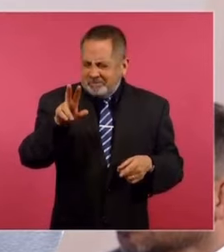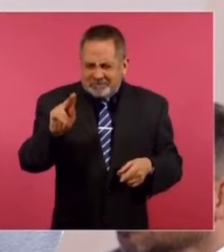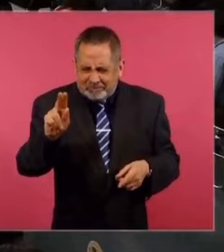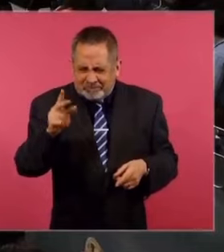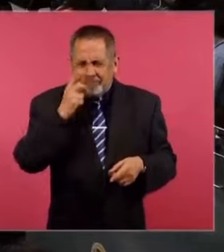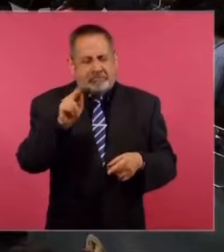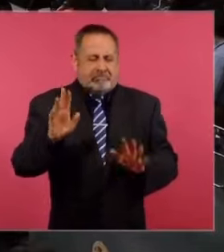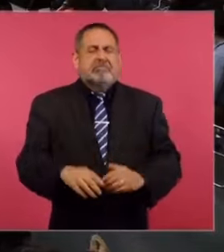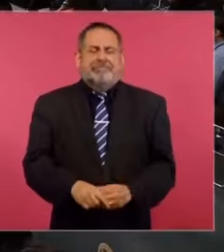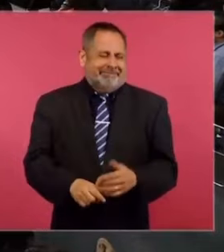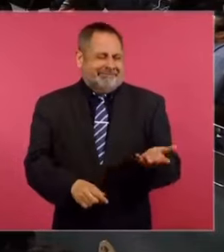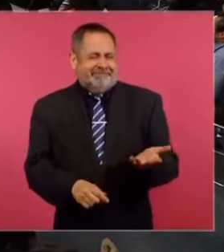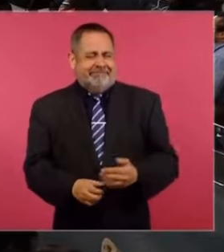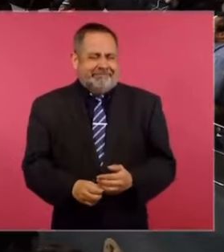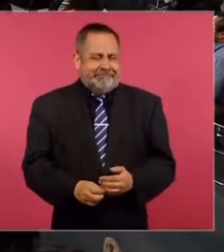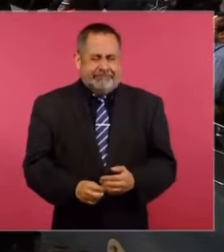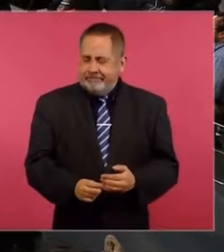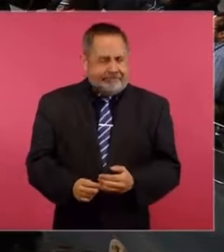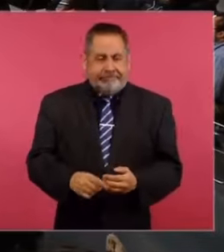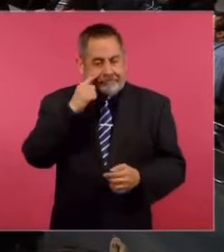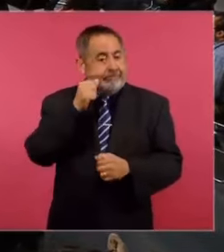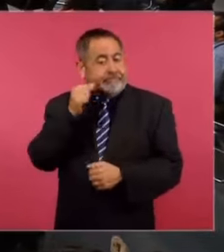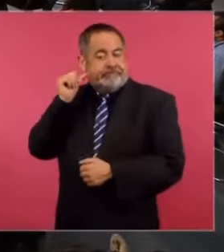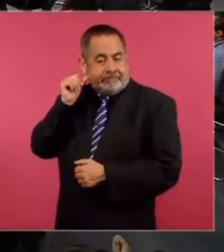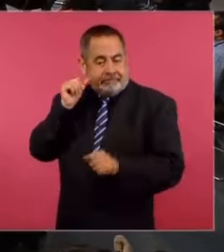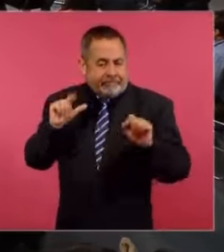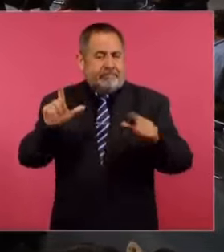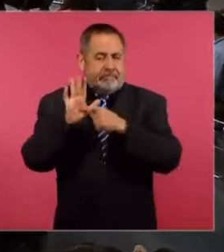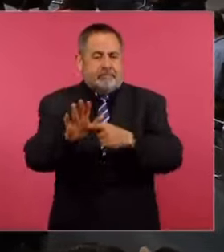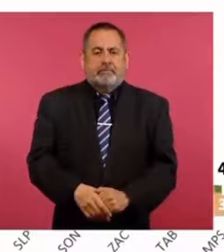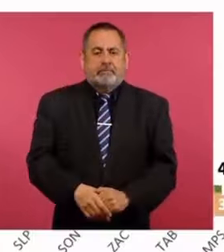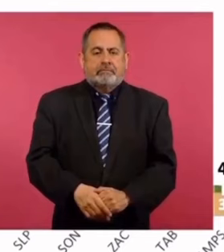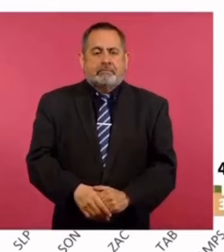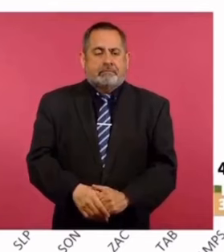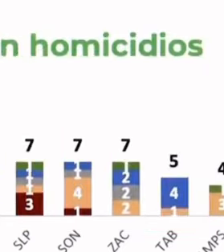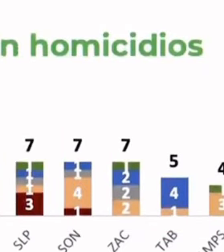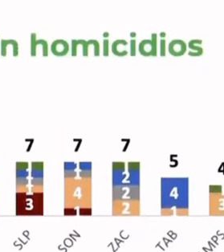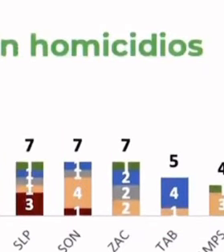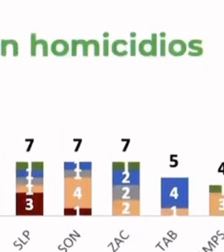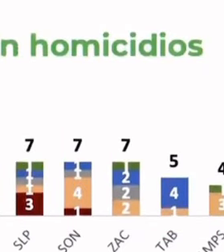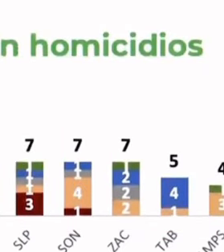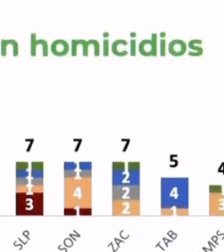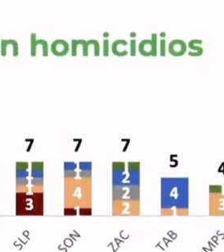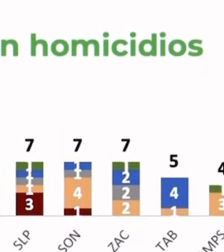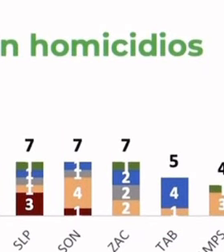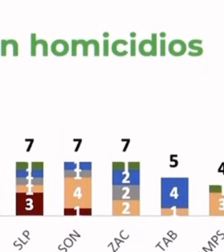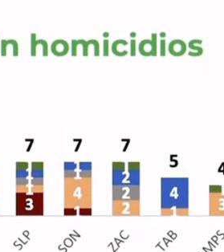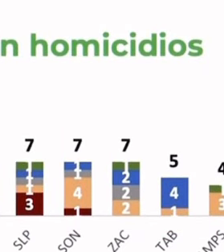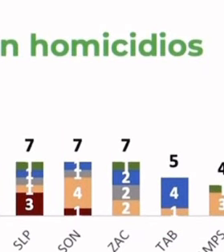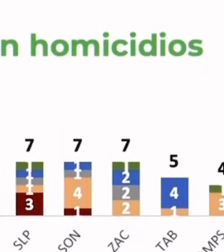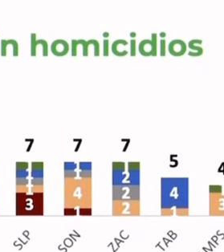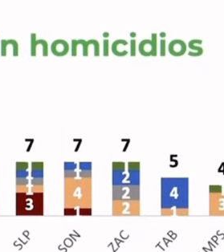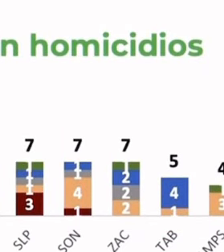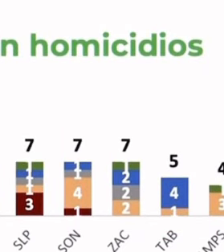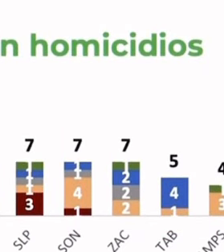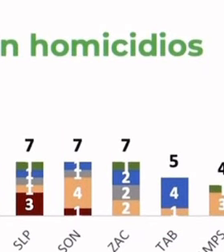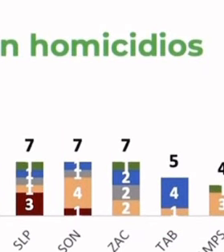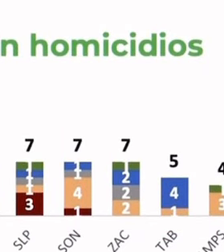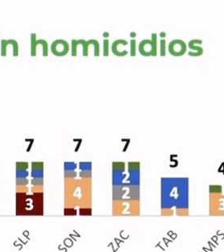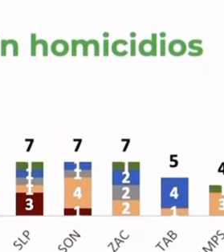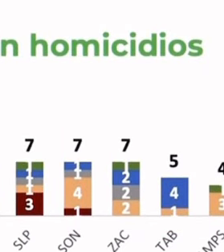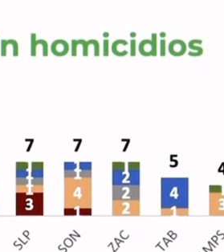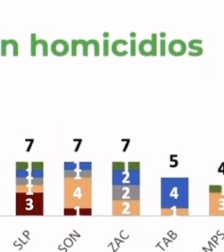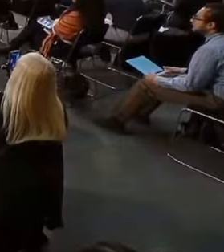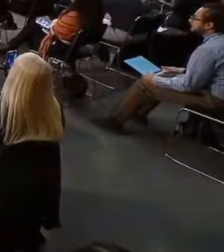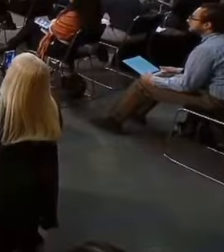80, 80. Pasa lo que sucedió ayer. Digo, hasta ayer. ¿De 80 cuánto? ¿60 qué dijeron? 66.